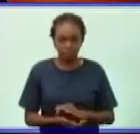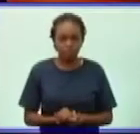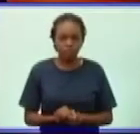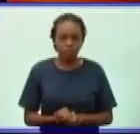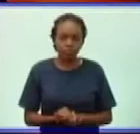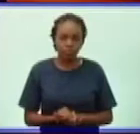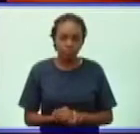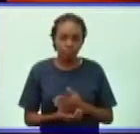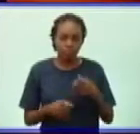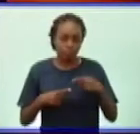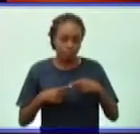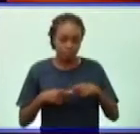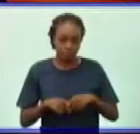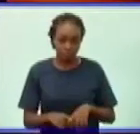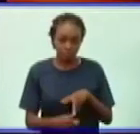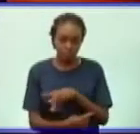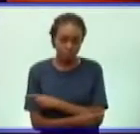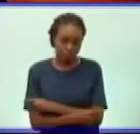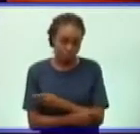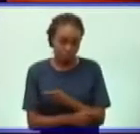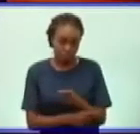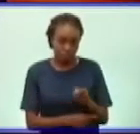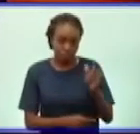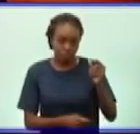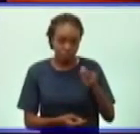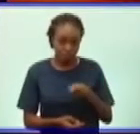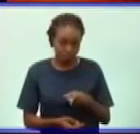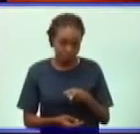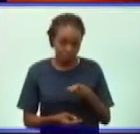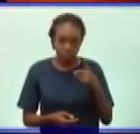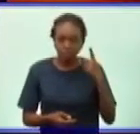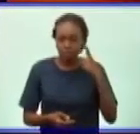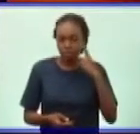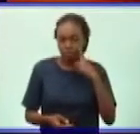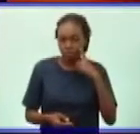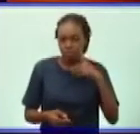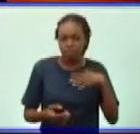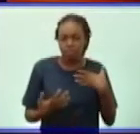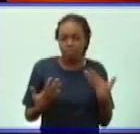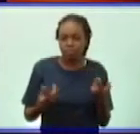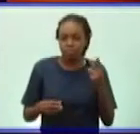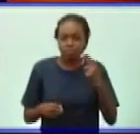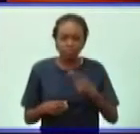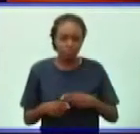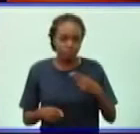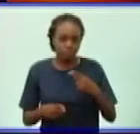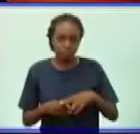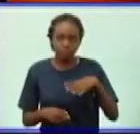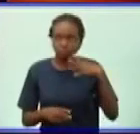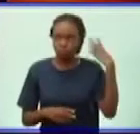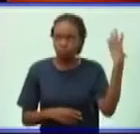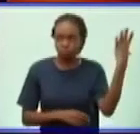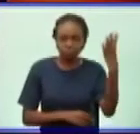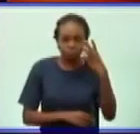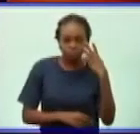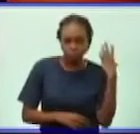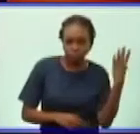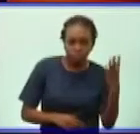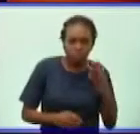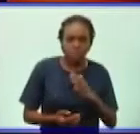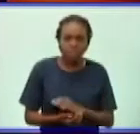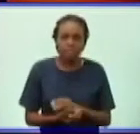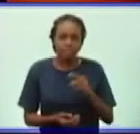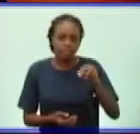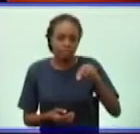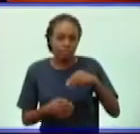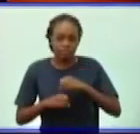sus profesores estudiaron en la unidad número 1 a que llamábamos naturaleza, el universo y la naturaleza dentro de